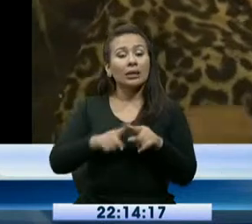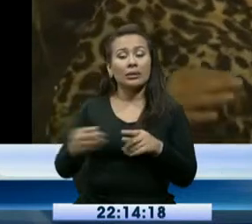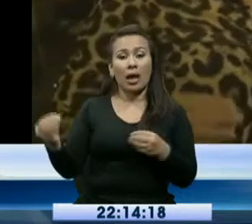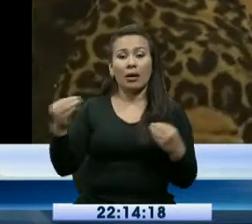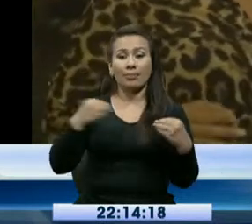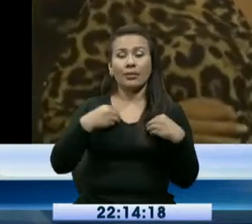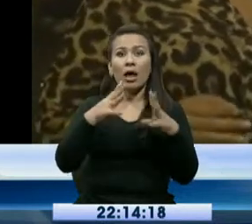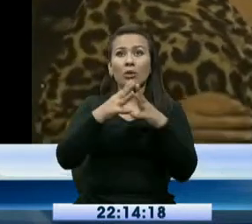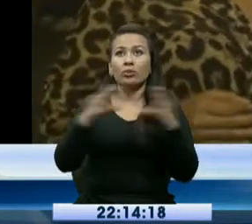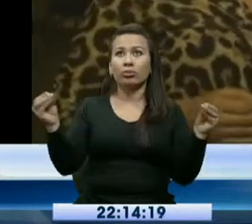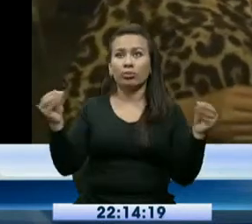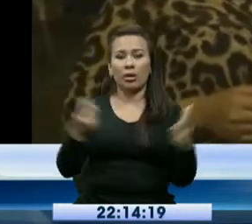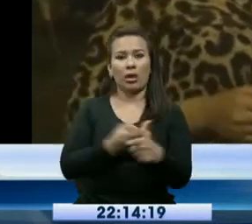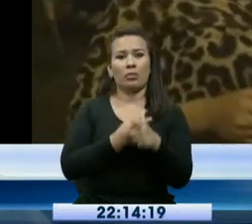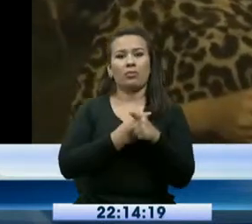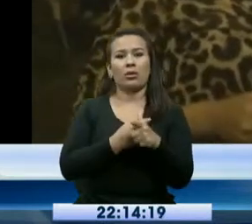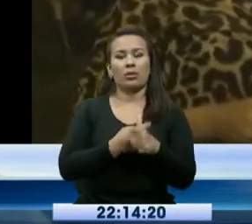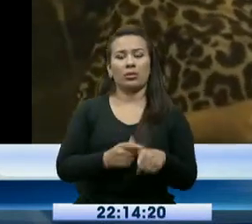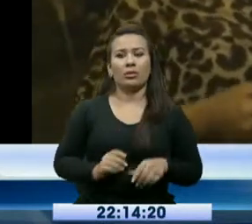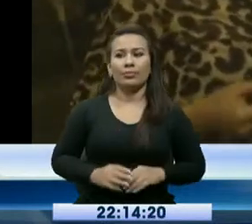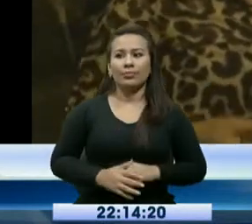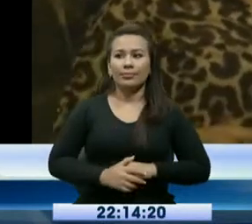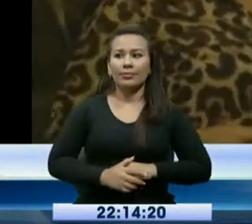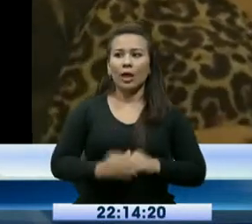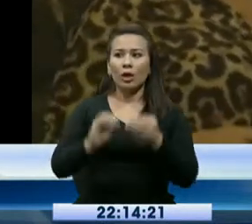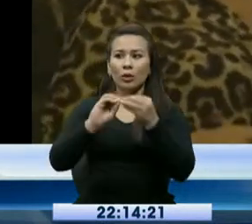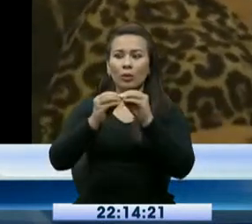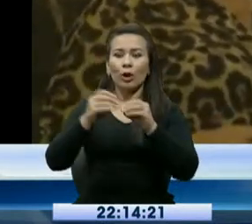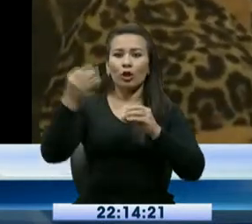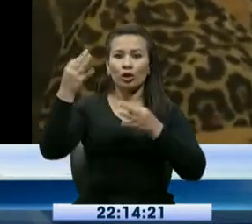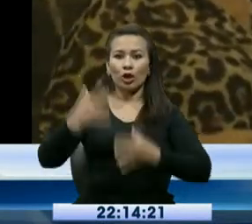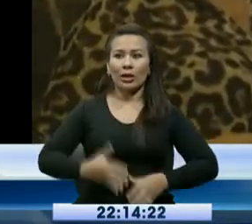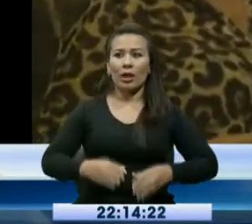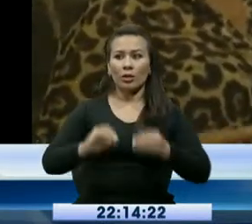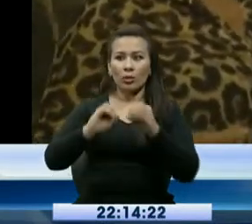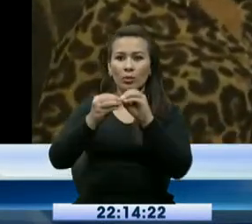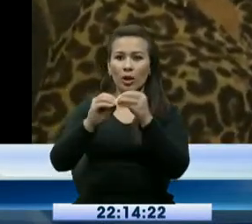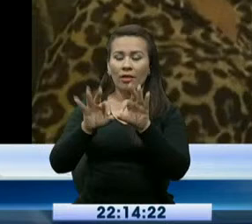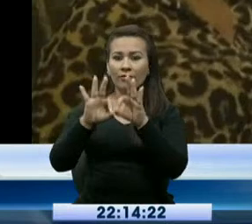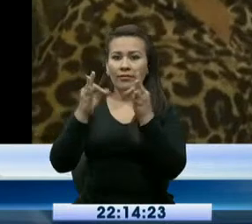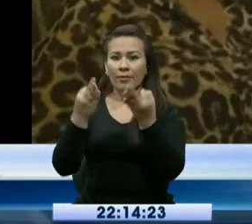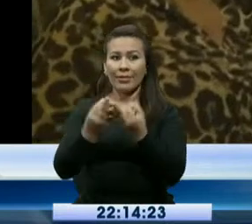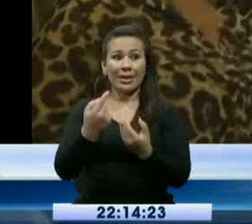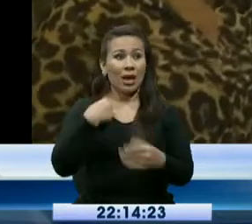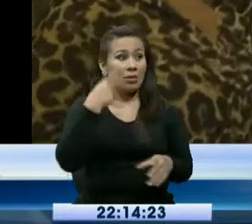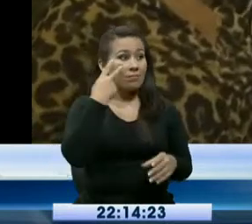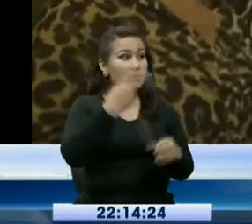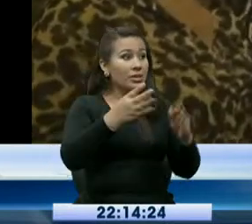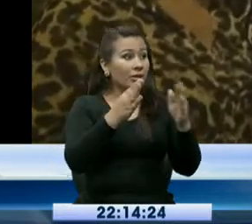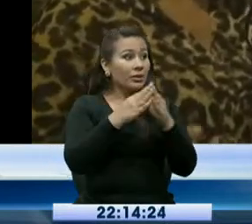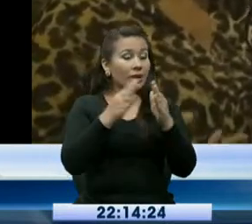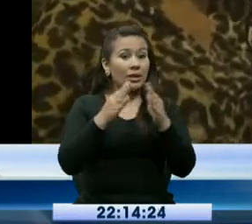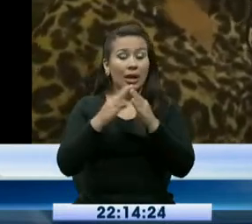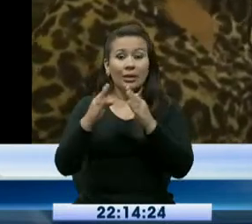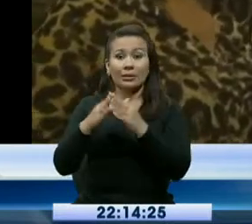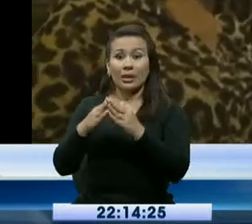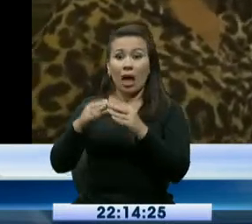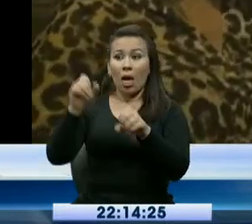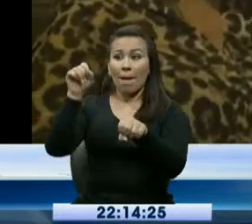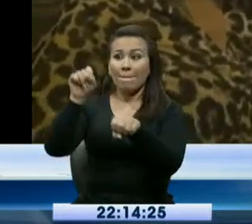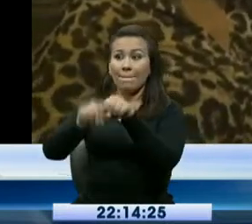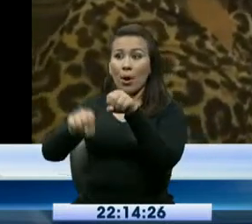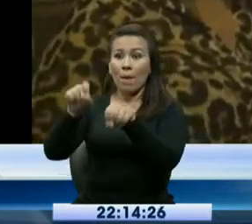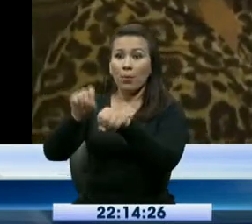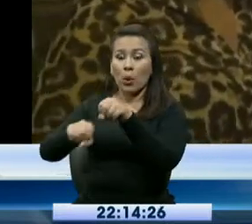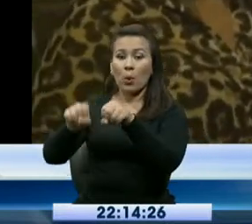las evaluaciones que se han realizado durante todo el día, el número de familias afectadas o de casas, en este caso, que se están destruyendo,